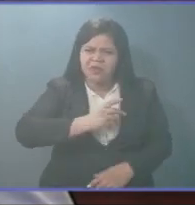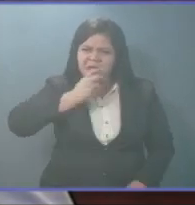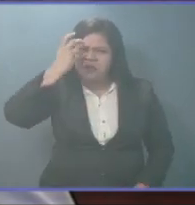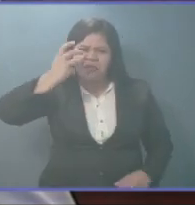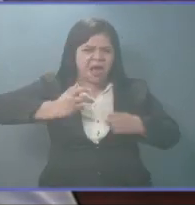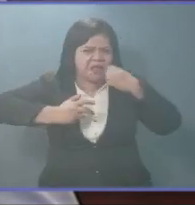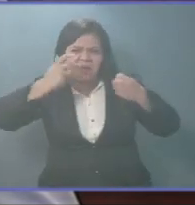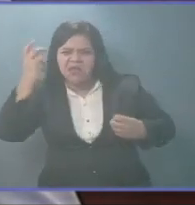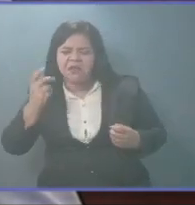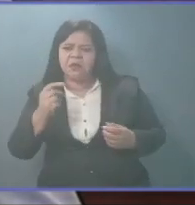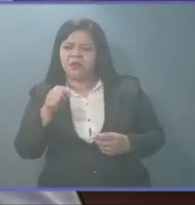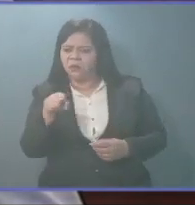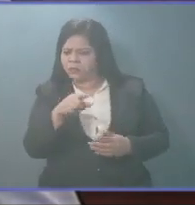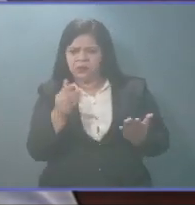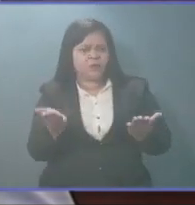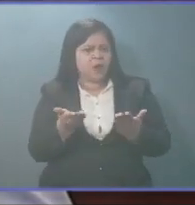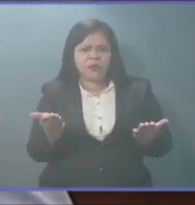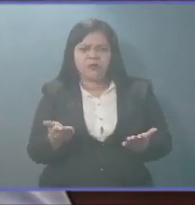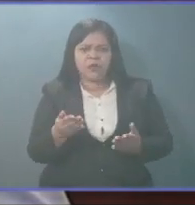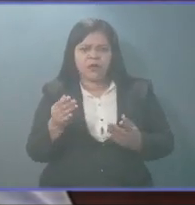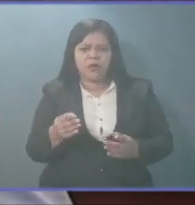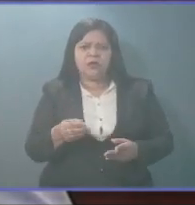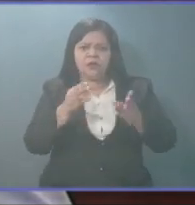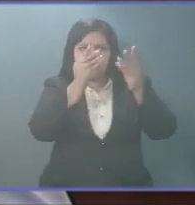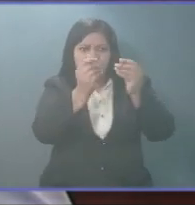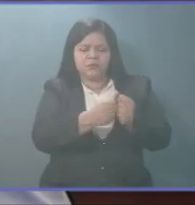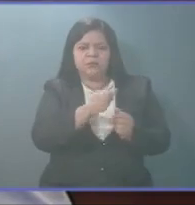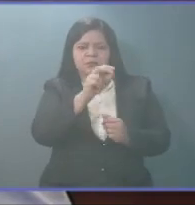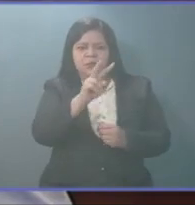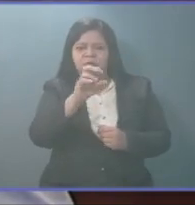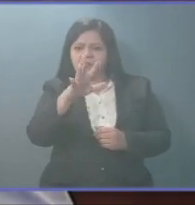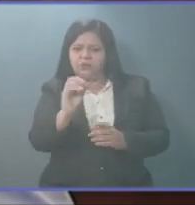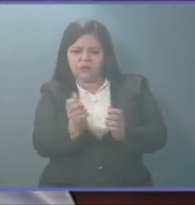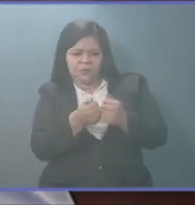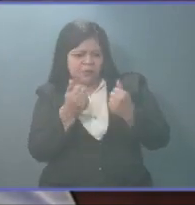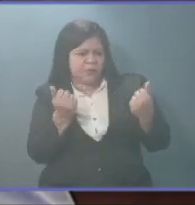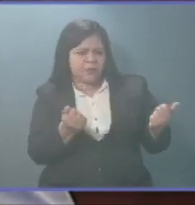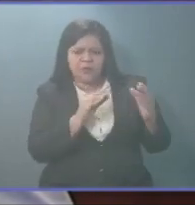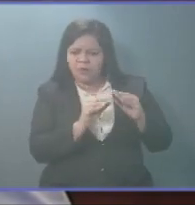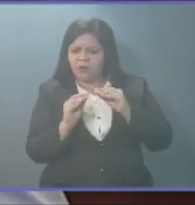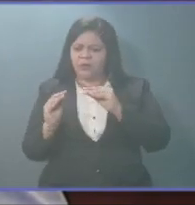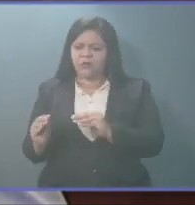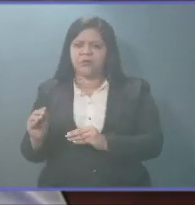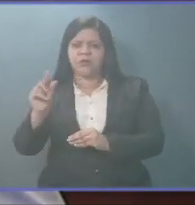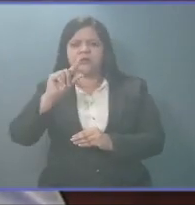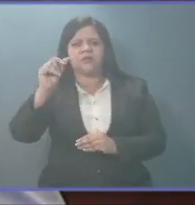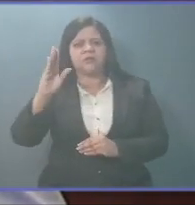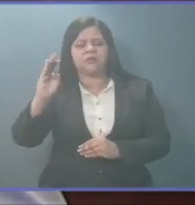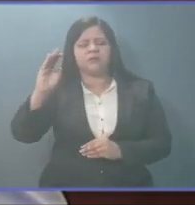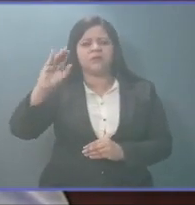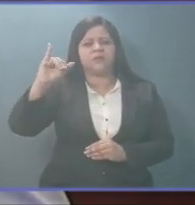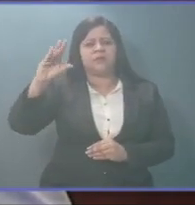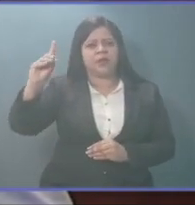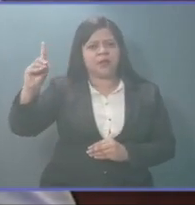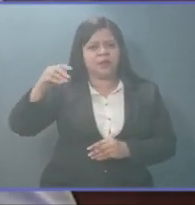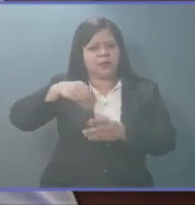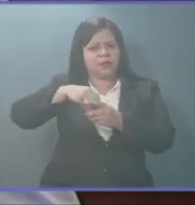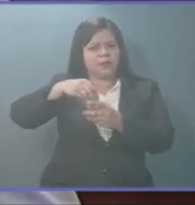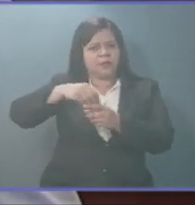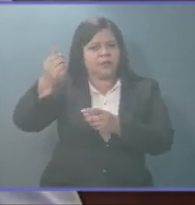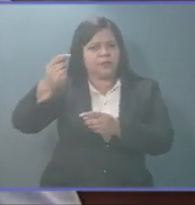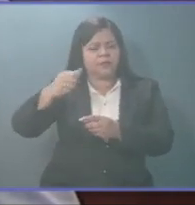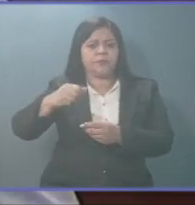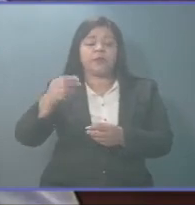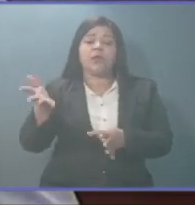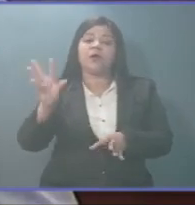gritando, que aún no han realizado la asignación de 250 millones de dólares del crédito del BID, que incluye el